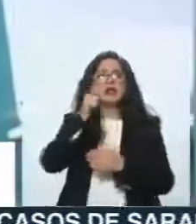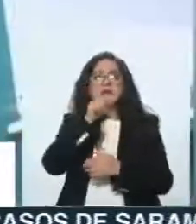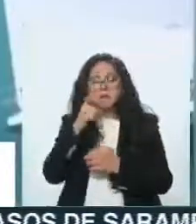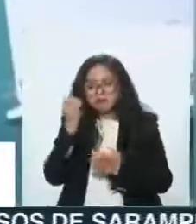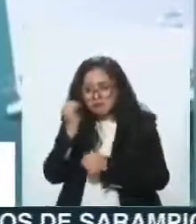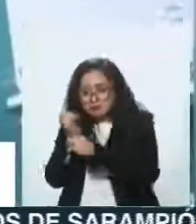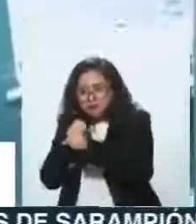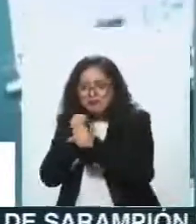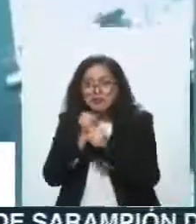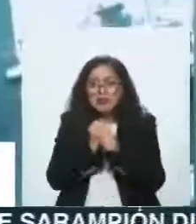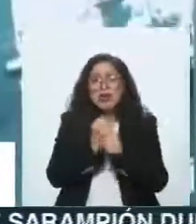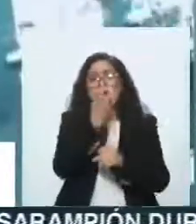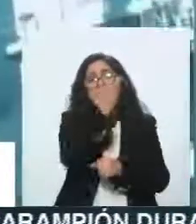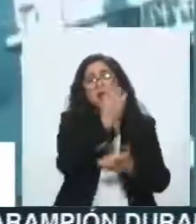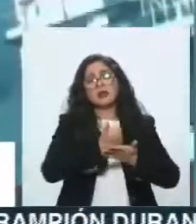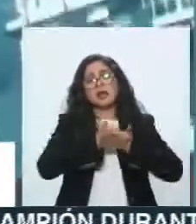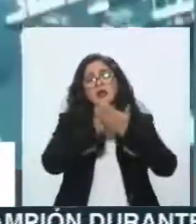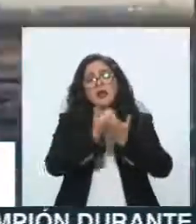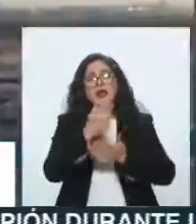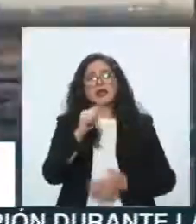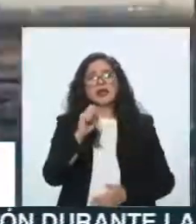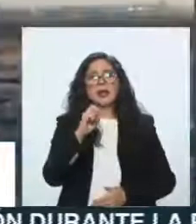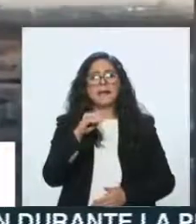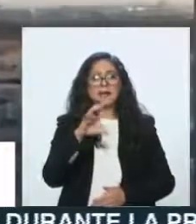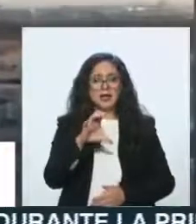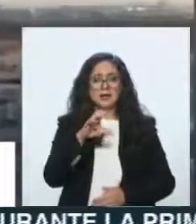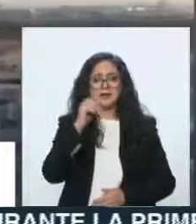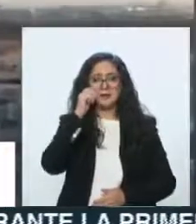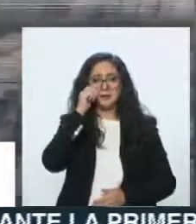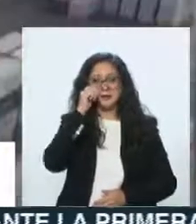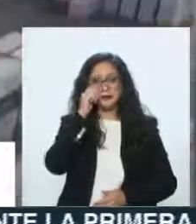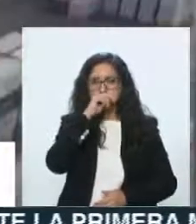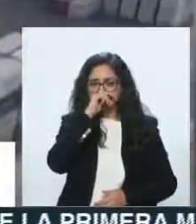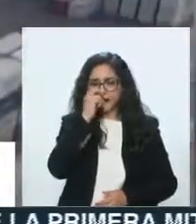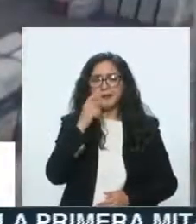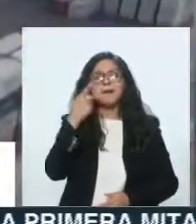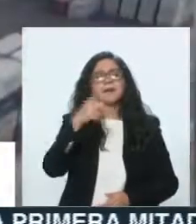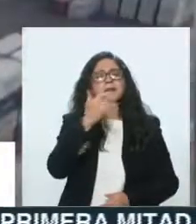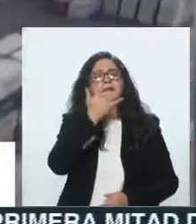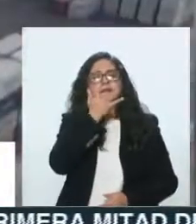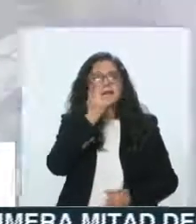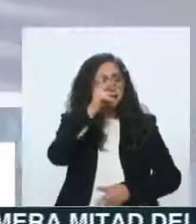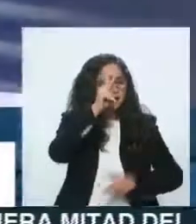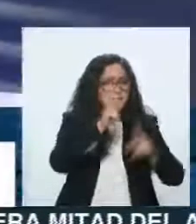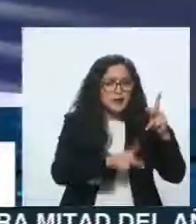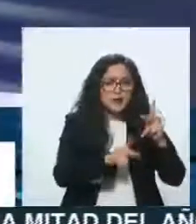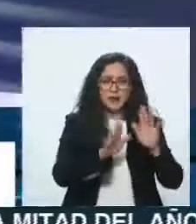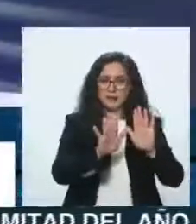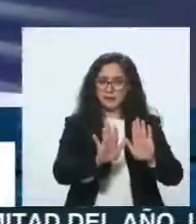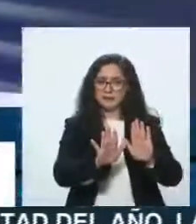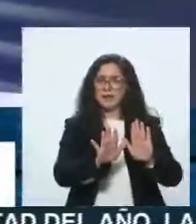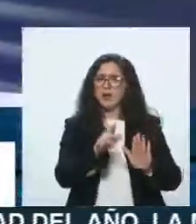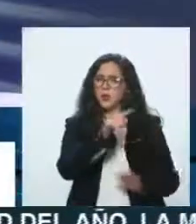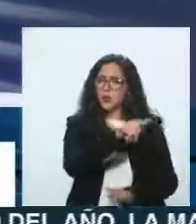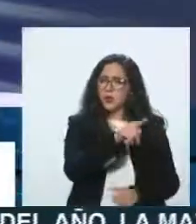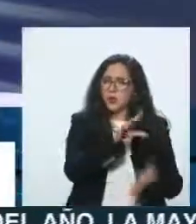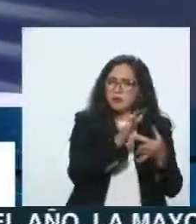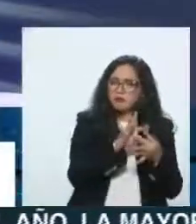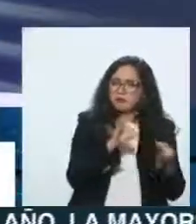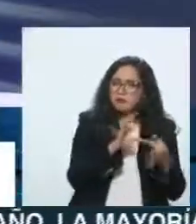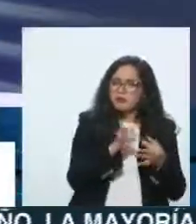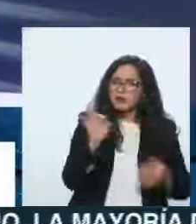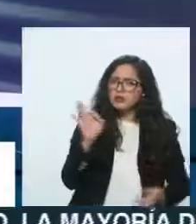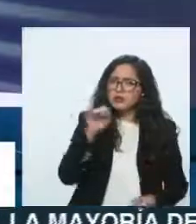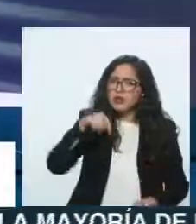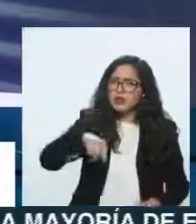podíamos aprovechar del tratado. Por otra parte... A ver, pero detengámonos si estás de acuerdo, Víctor, un poquito en esto. Me estás diciendo que entonces México se puede